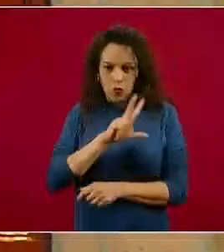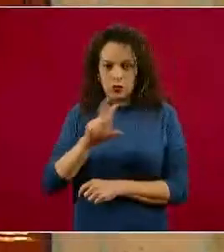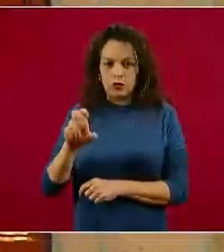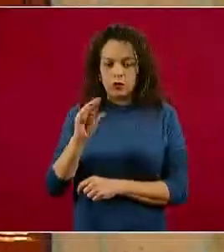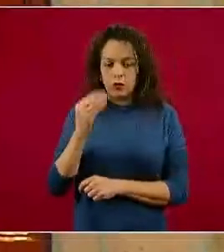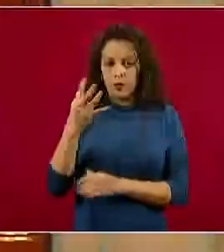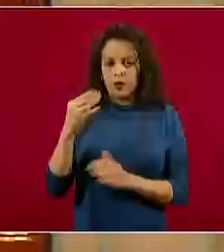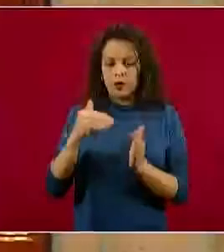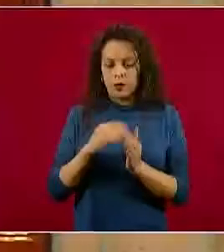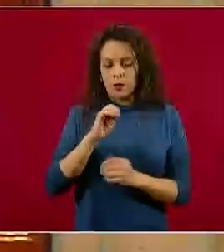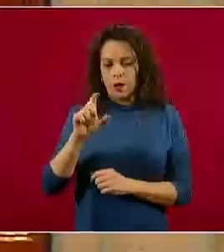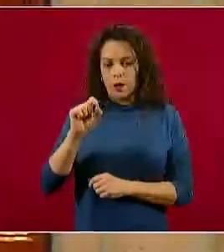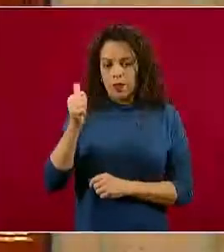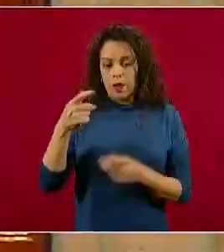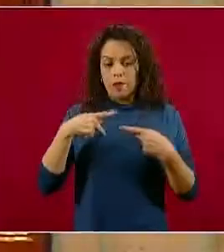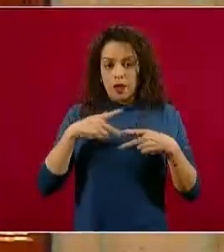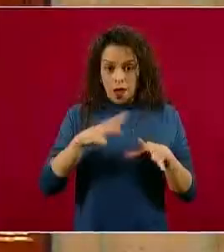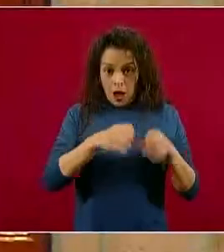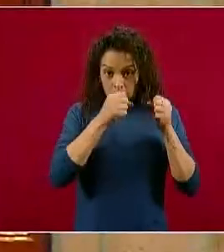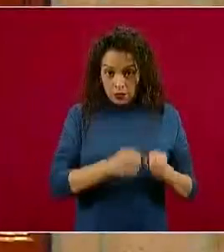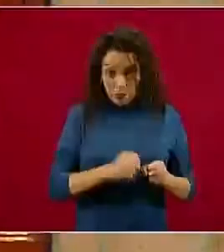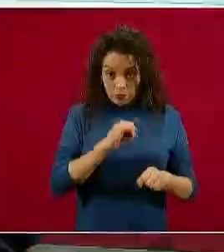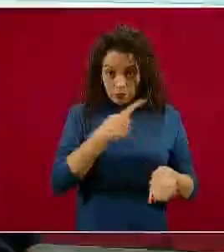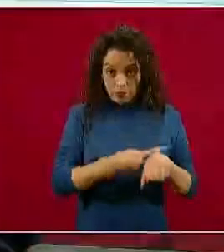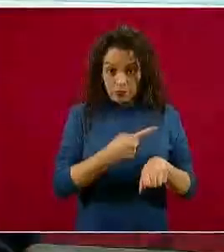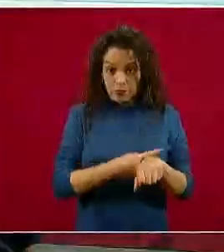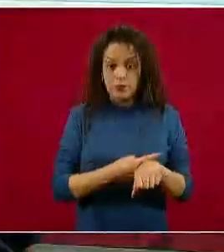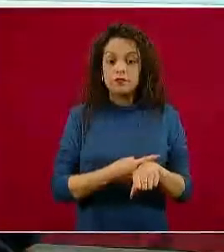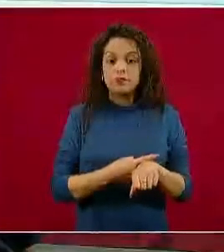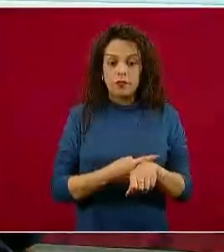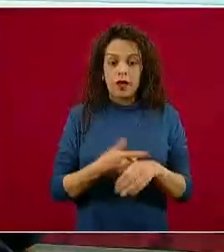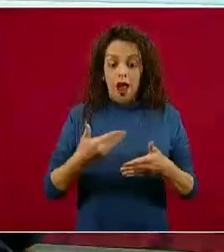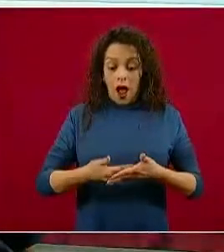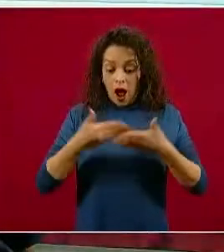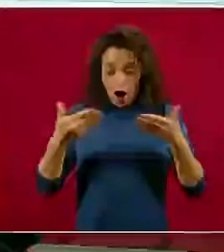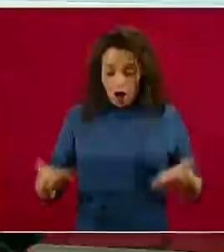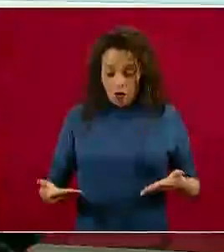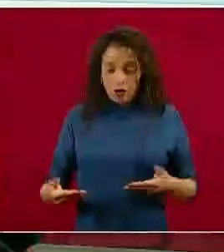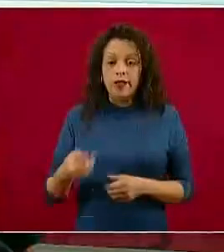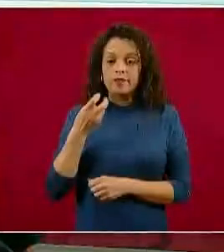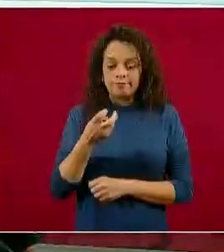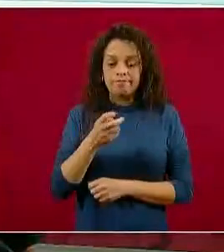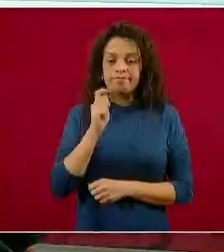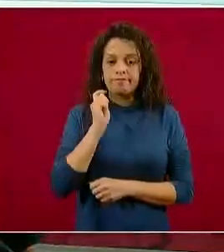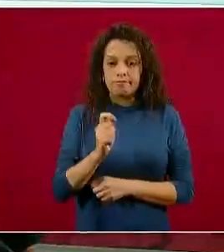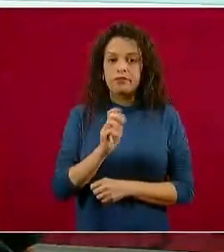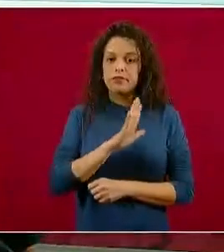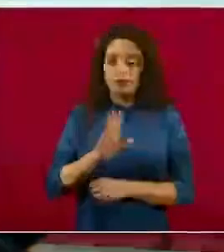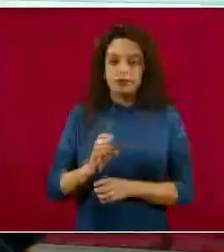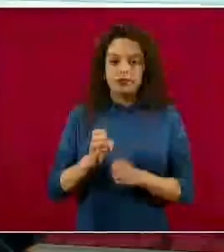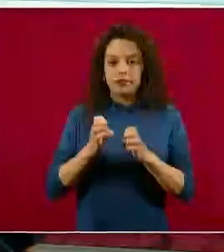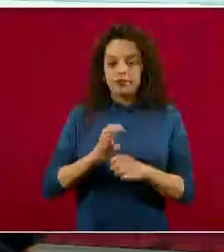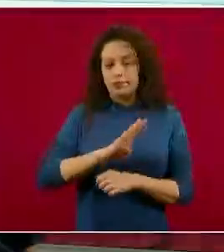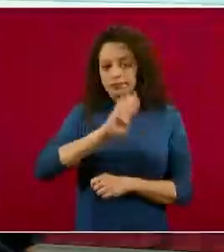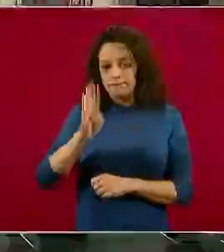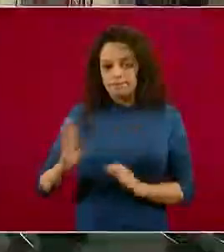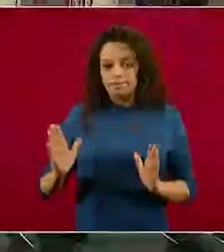854,926 personas confirmadas son las que lamentablemente hasta el momento de hoy han perdido también la vida a causa de las